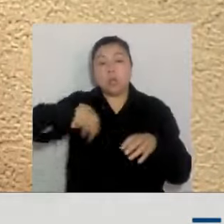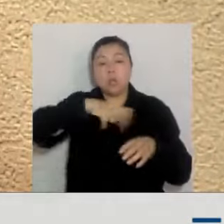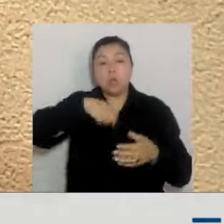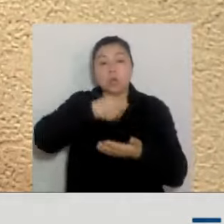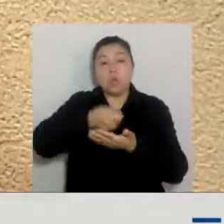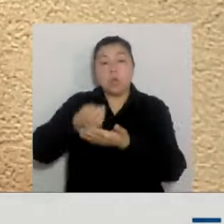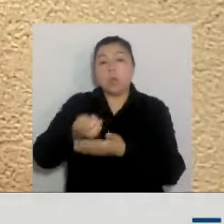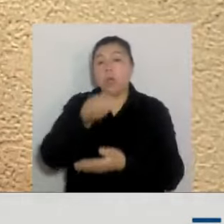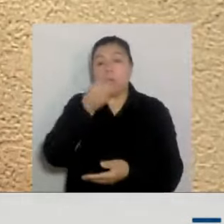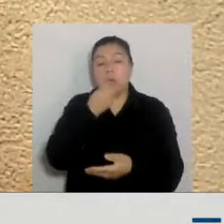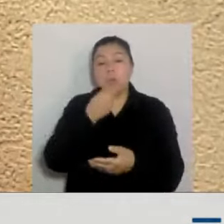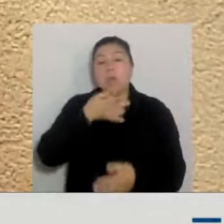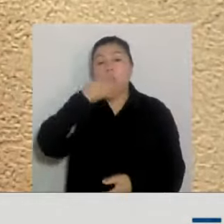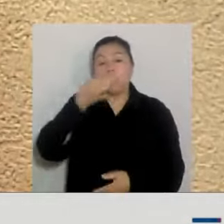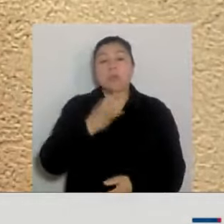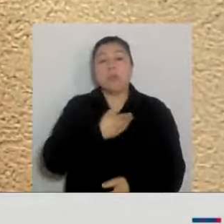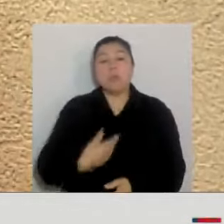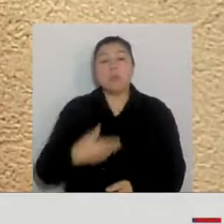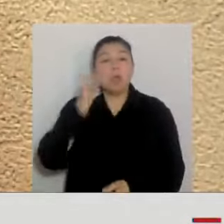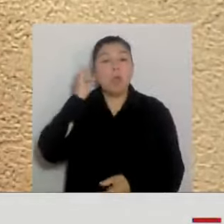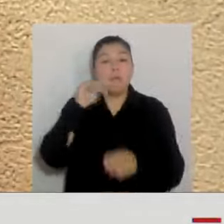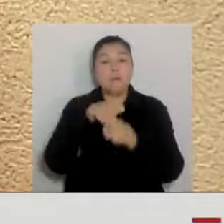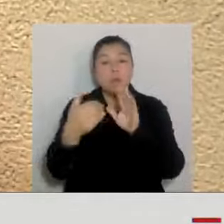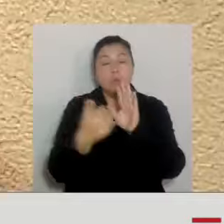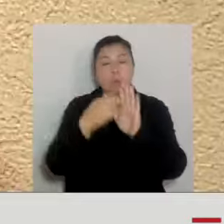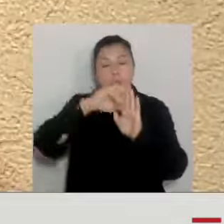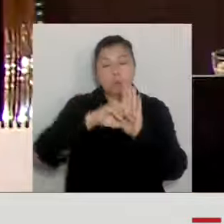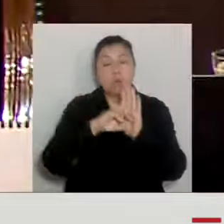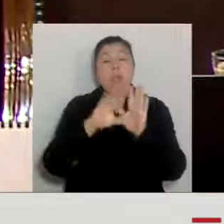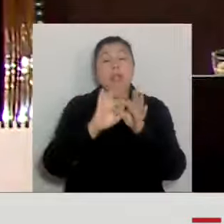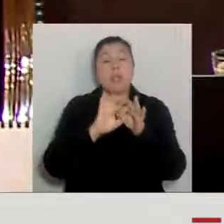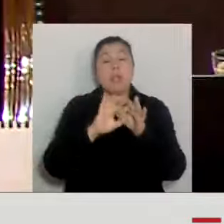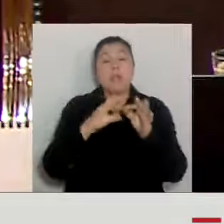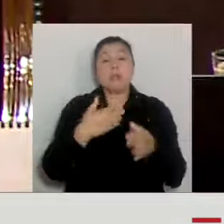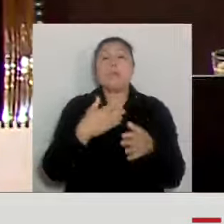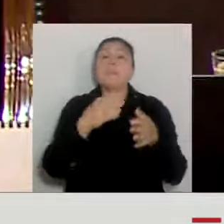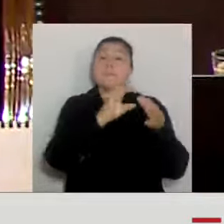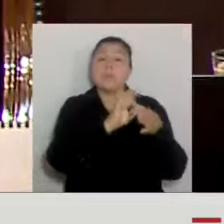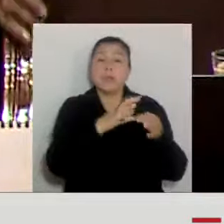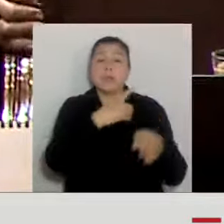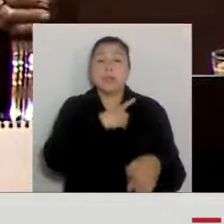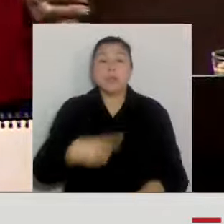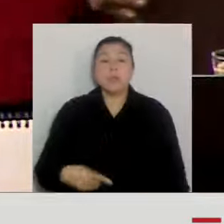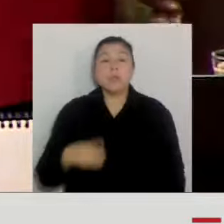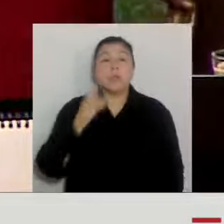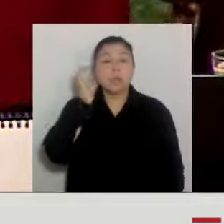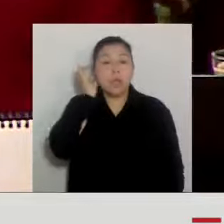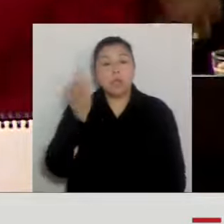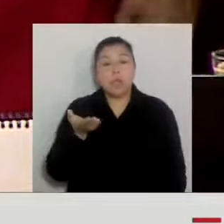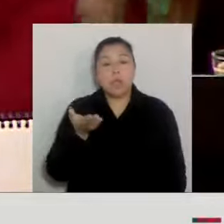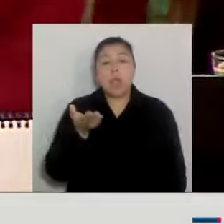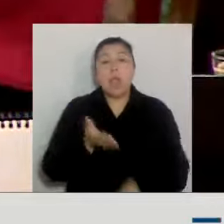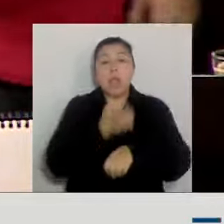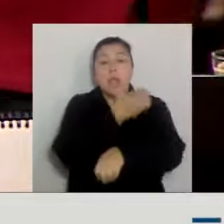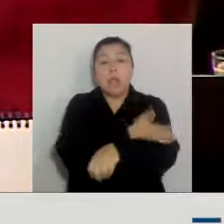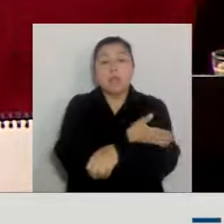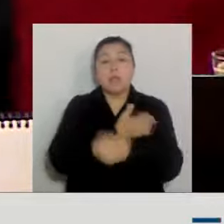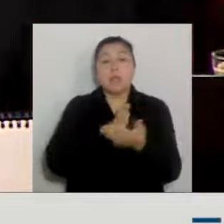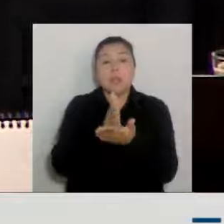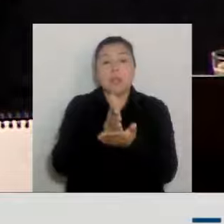presidenta votaría a favor por supuesto de esta iniciativa Muchas gracias muchas gracias diputada Bueno antes de continuar